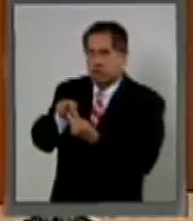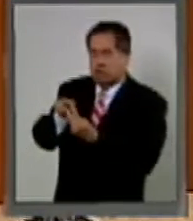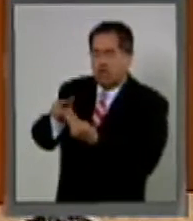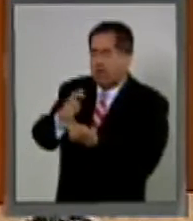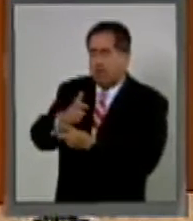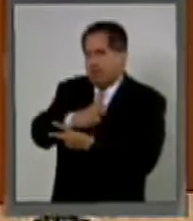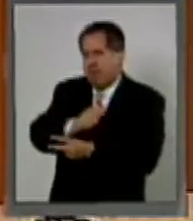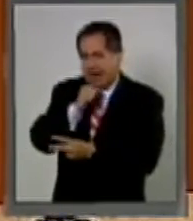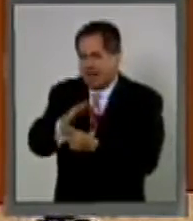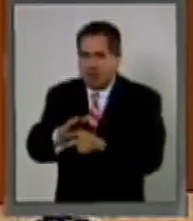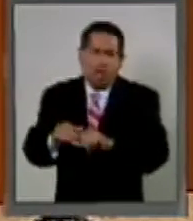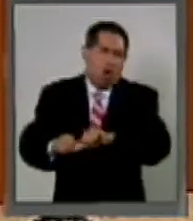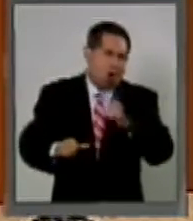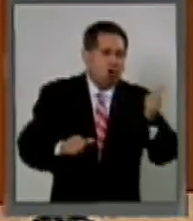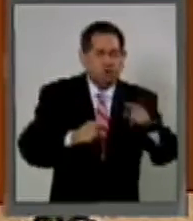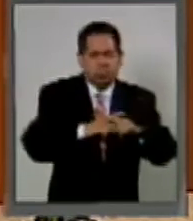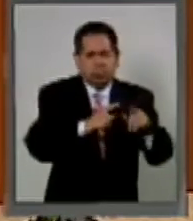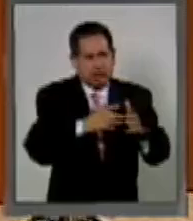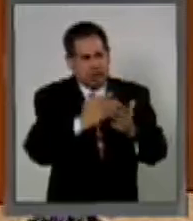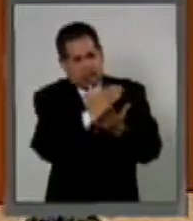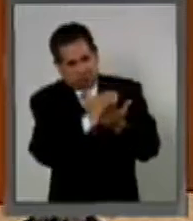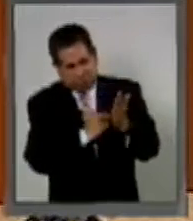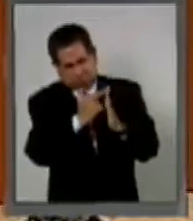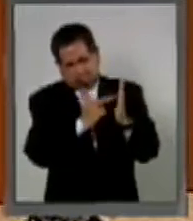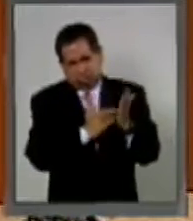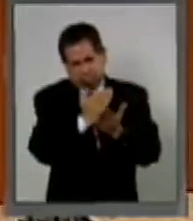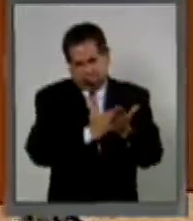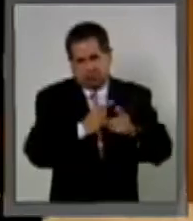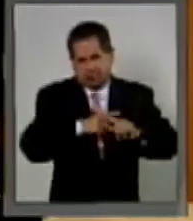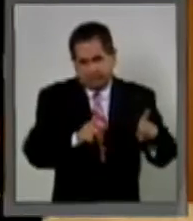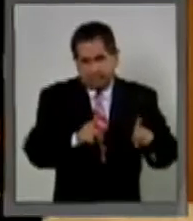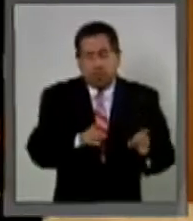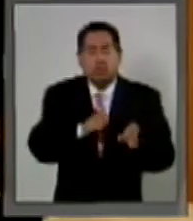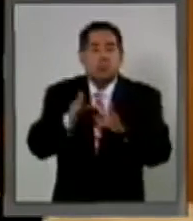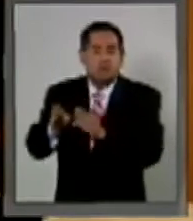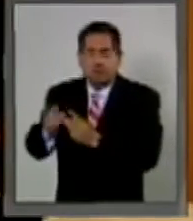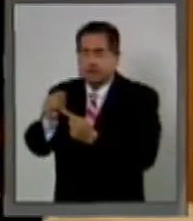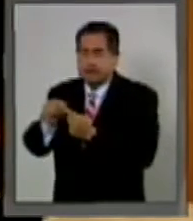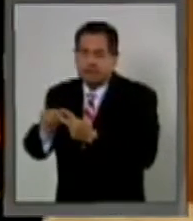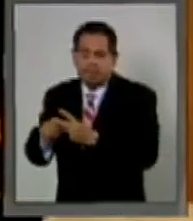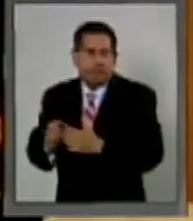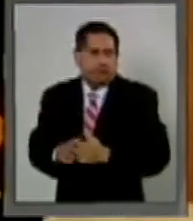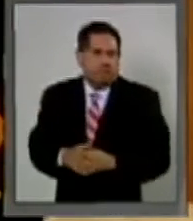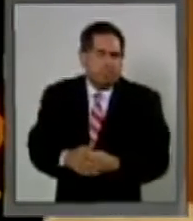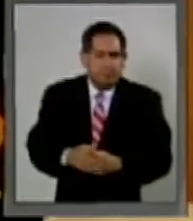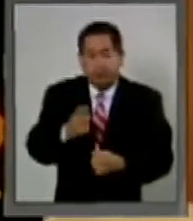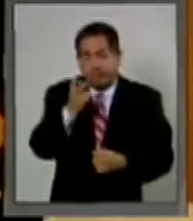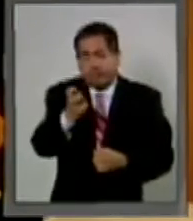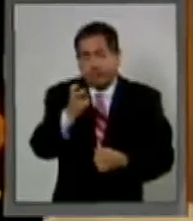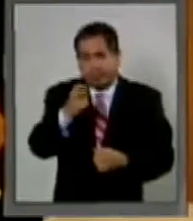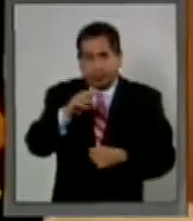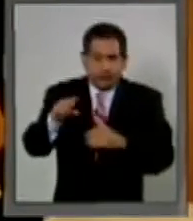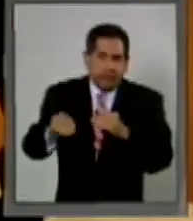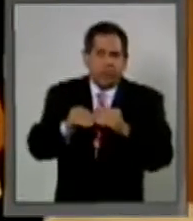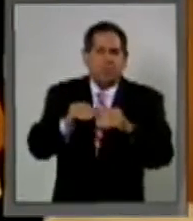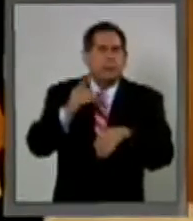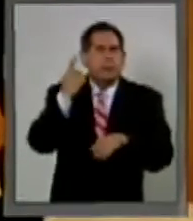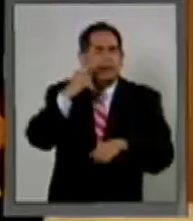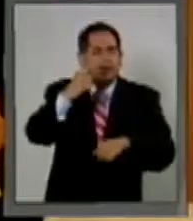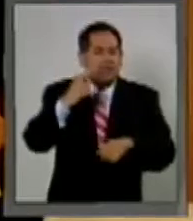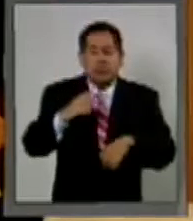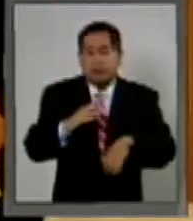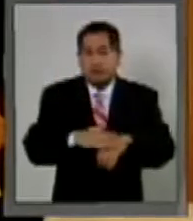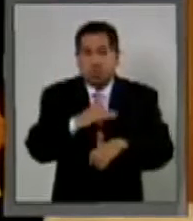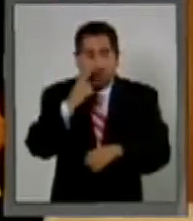mar junto a la denominada pesca doméstica. Lo anterior, compañeras y compañeros, toda vez que en